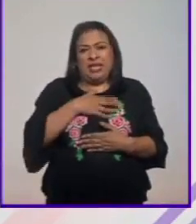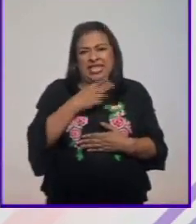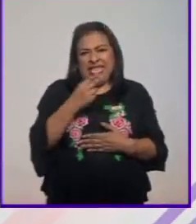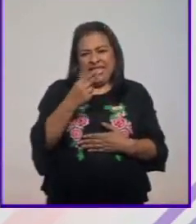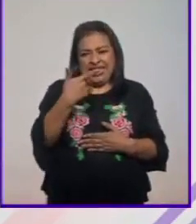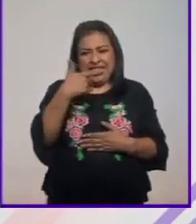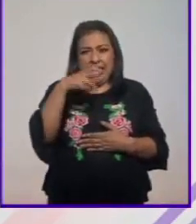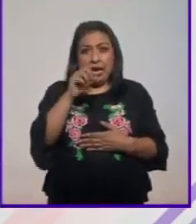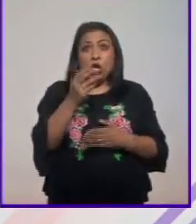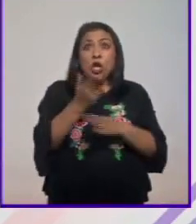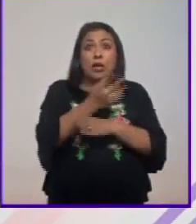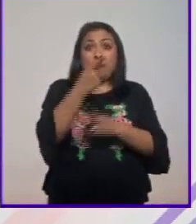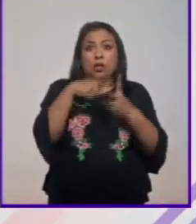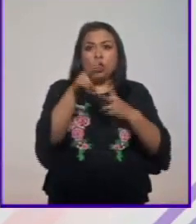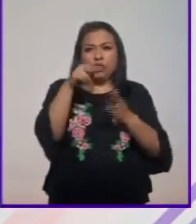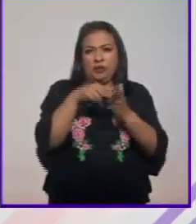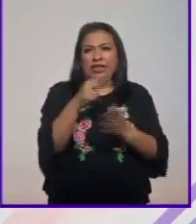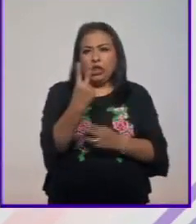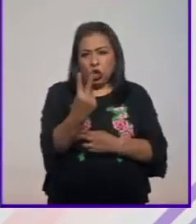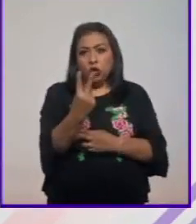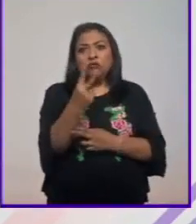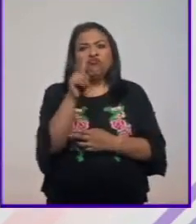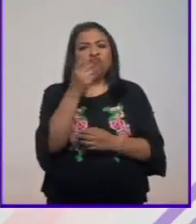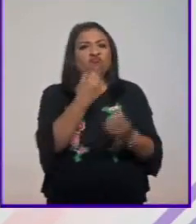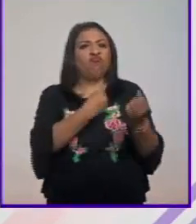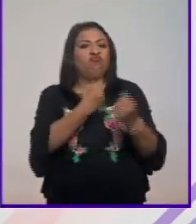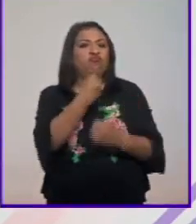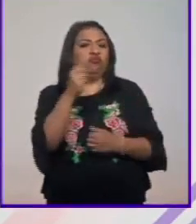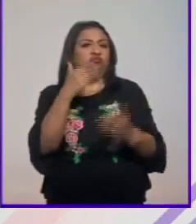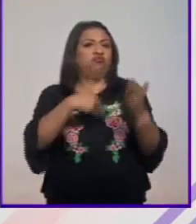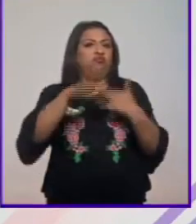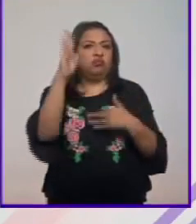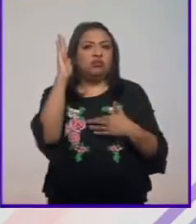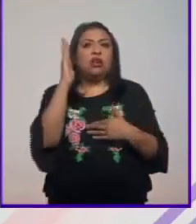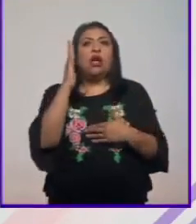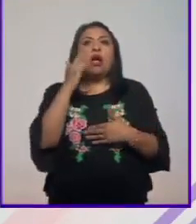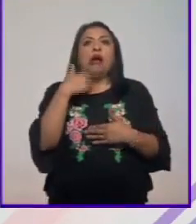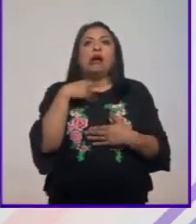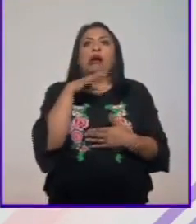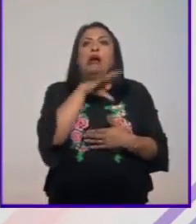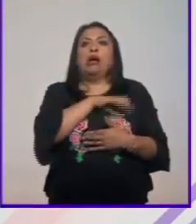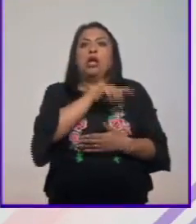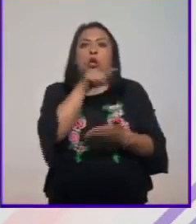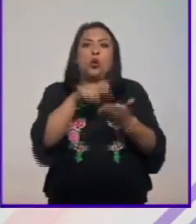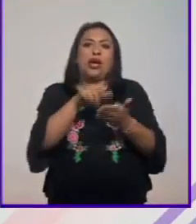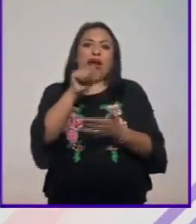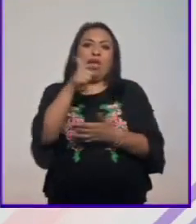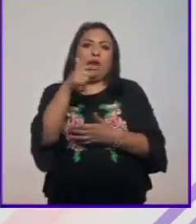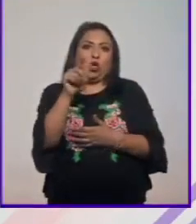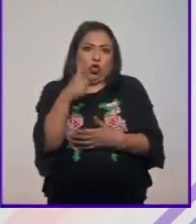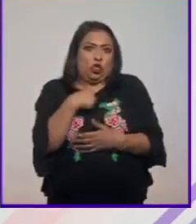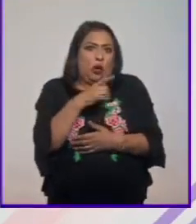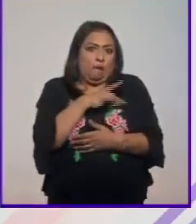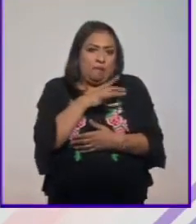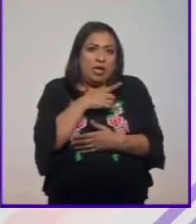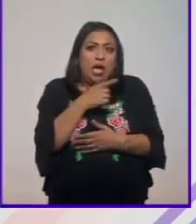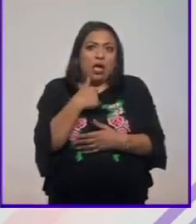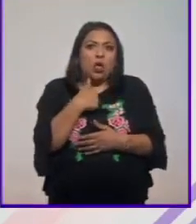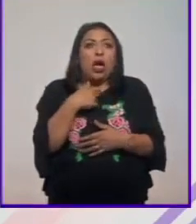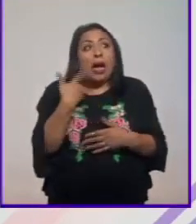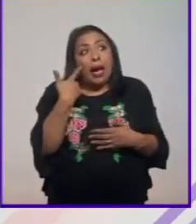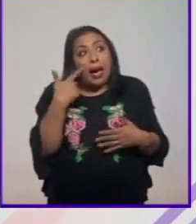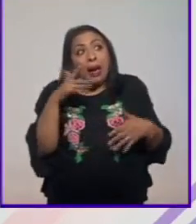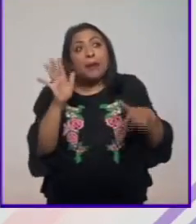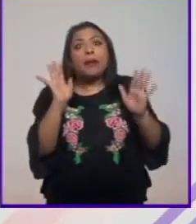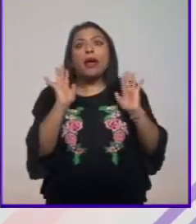año 2002, pues fue un éxito. Fui profeta en mi tierra, en Aragón, cosa que yo tenía miedo porque dije, ya verás cuando